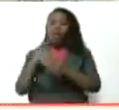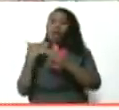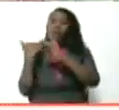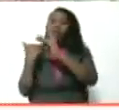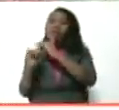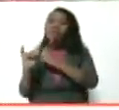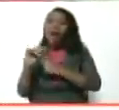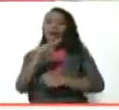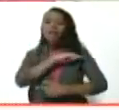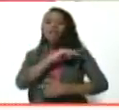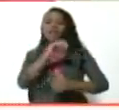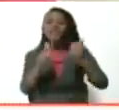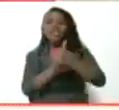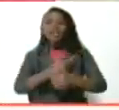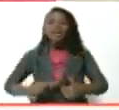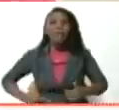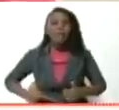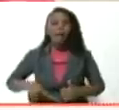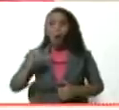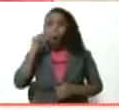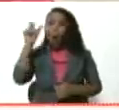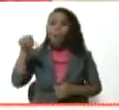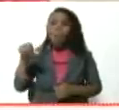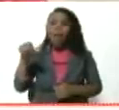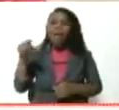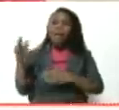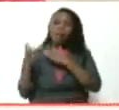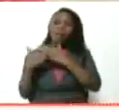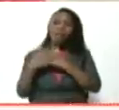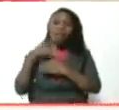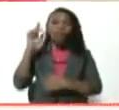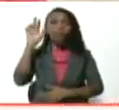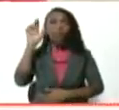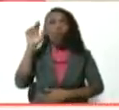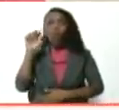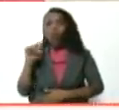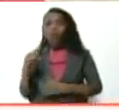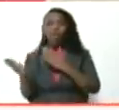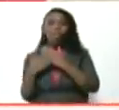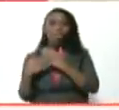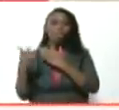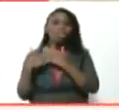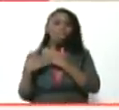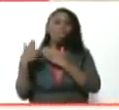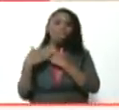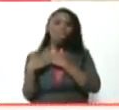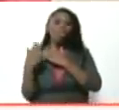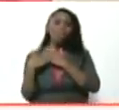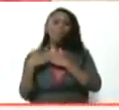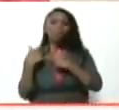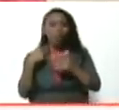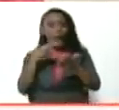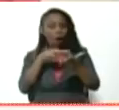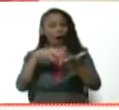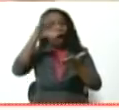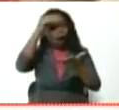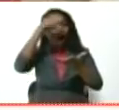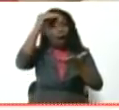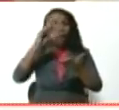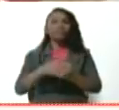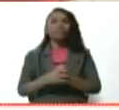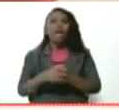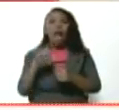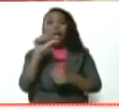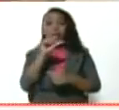el vicepresidente de organización Julio León Heredia. Todos los santos días. Y nosotros, por ejemplo, habíamos estado la semana pasada que se les